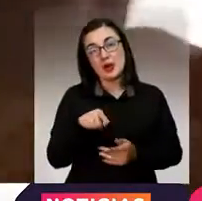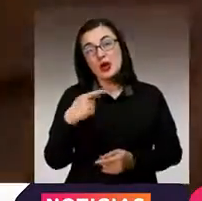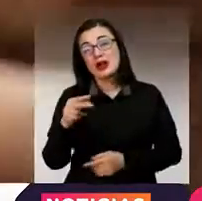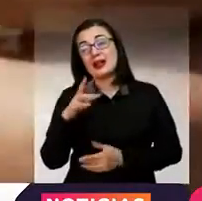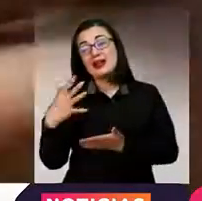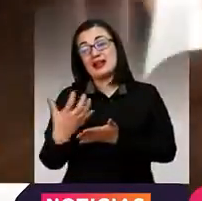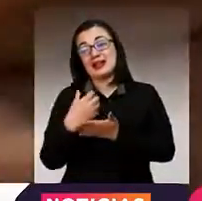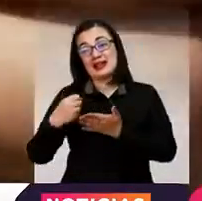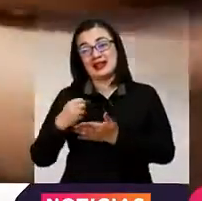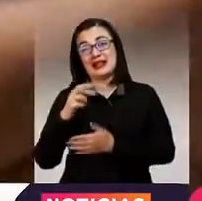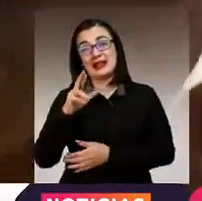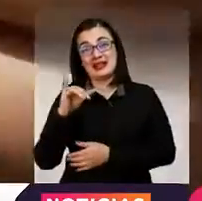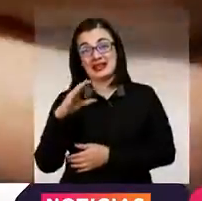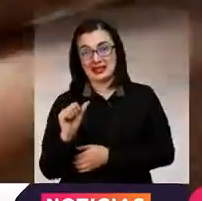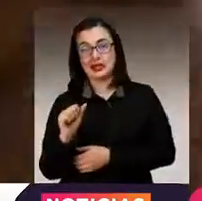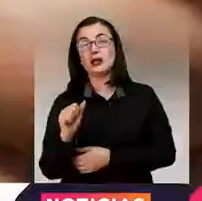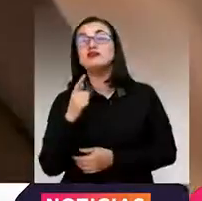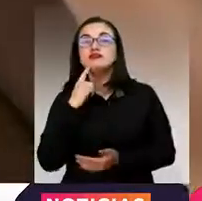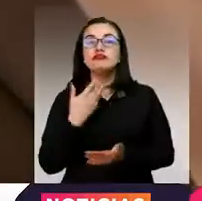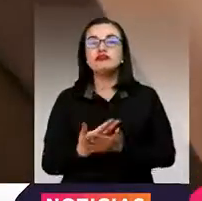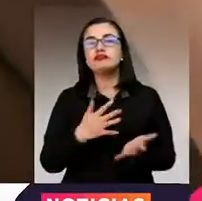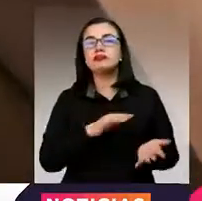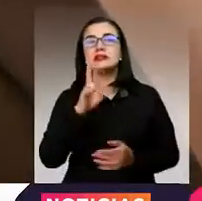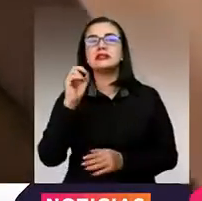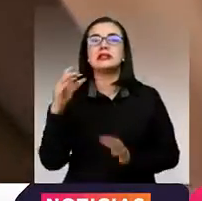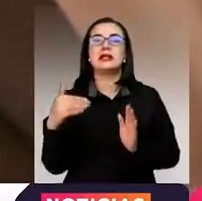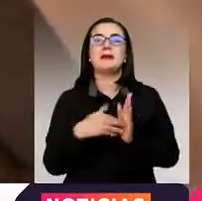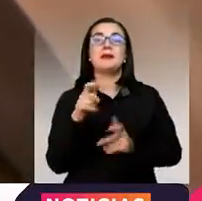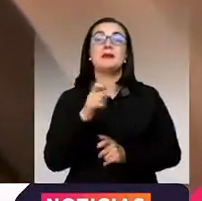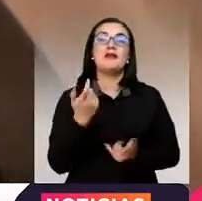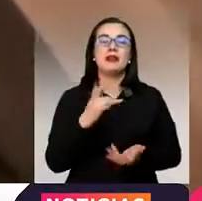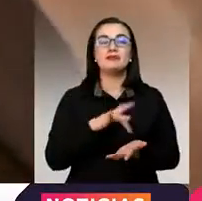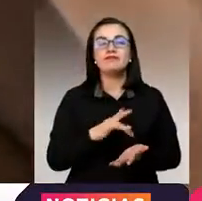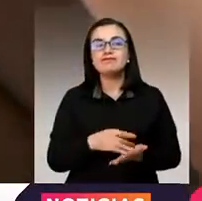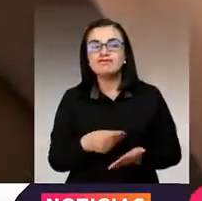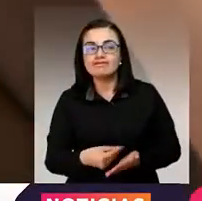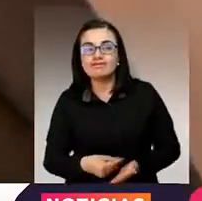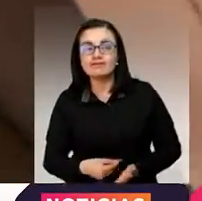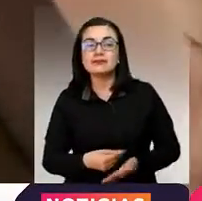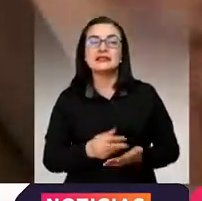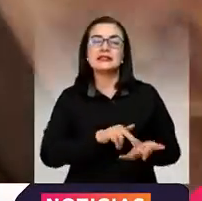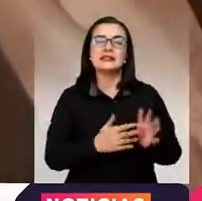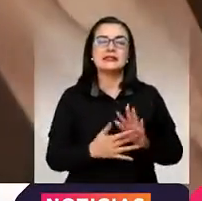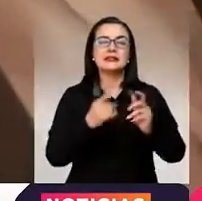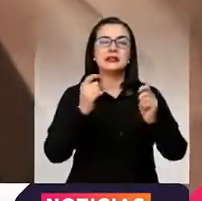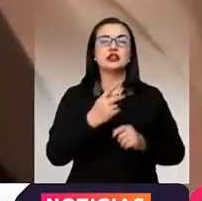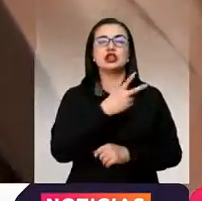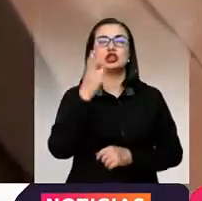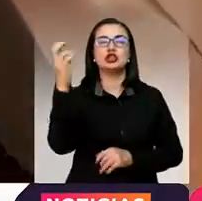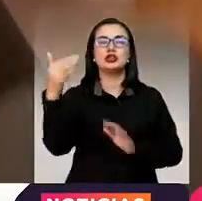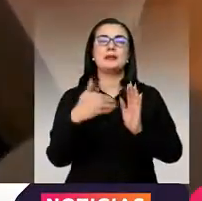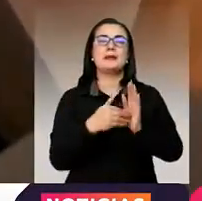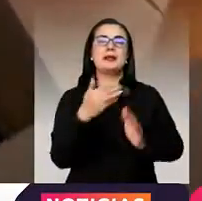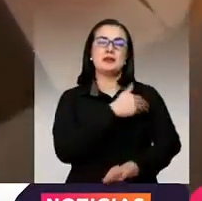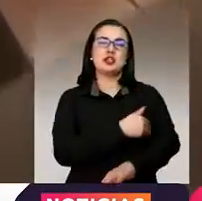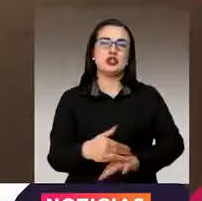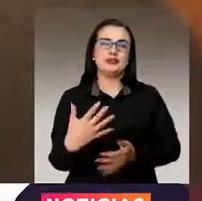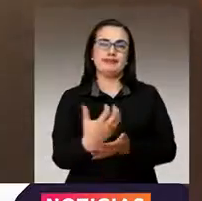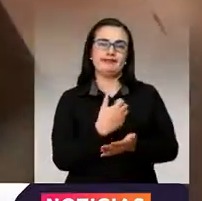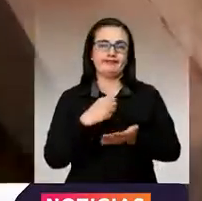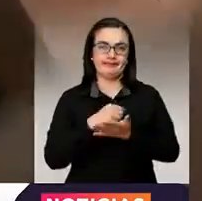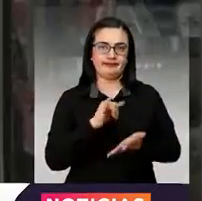aún están pendientes de declarar 70 mil contribuyentes, que significan un recaudo de 200 mil millones de pesos.